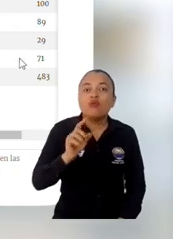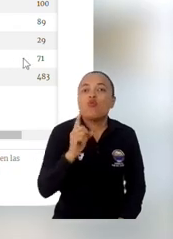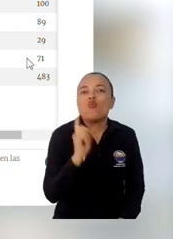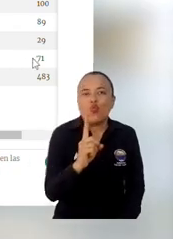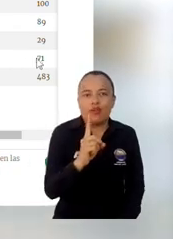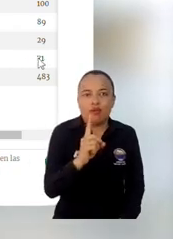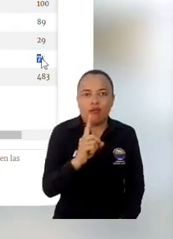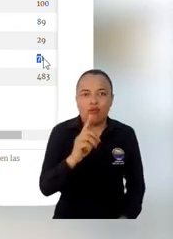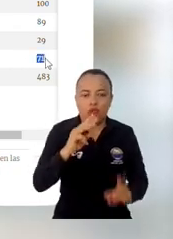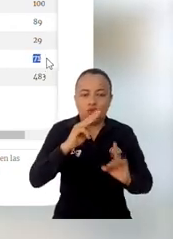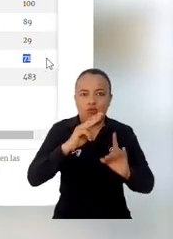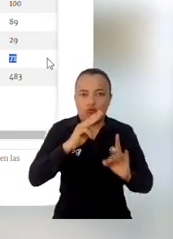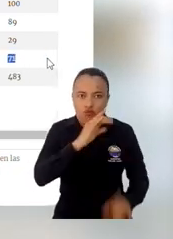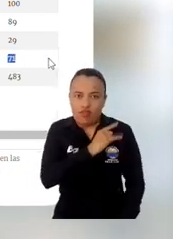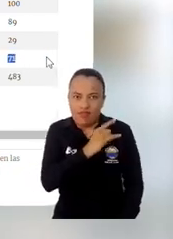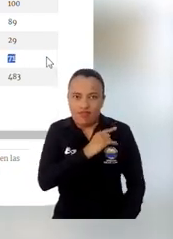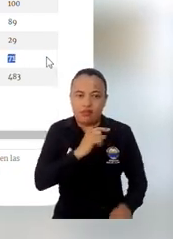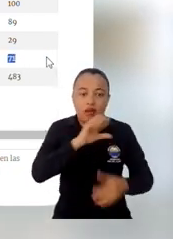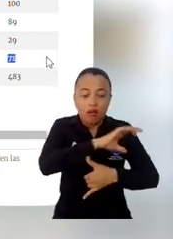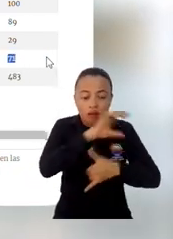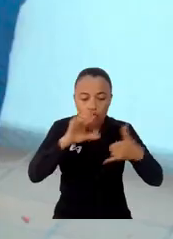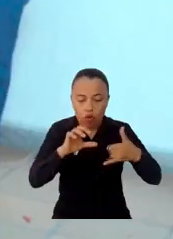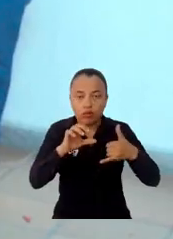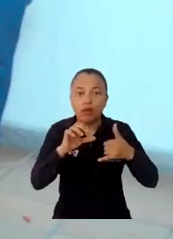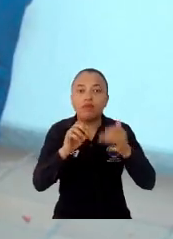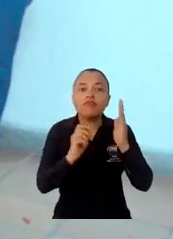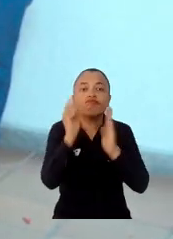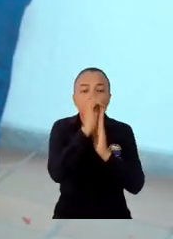única universidad pública de la costa en este ranking.